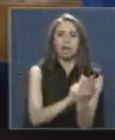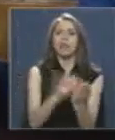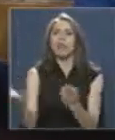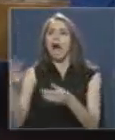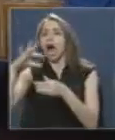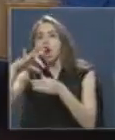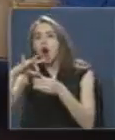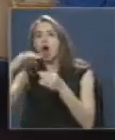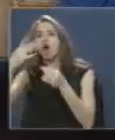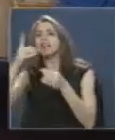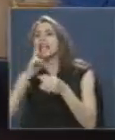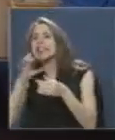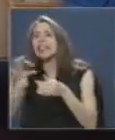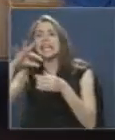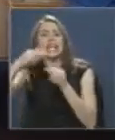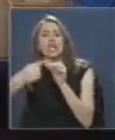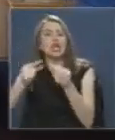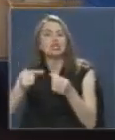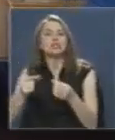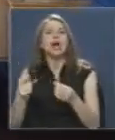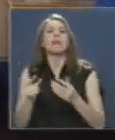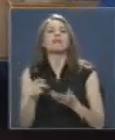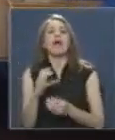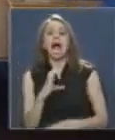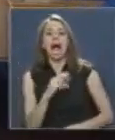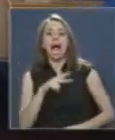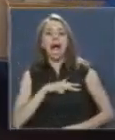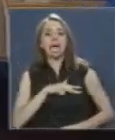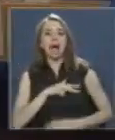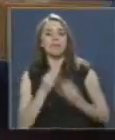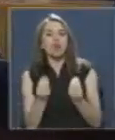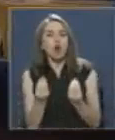la cannabis que alivia dolores?